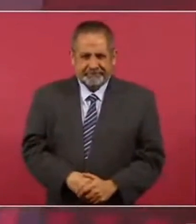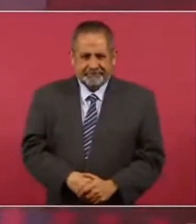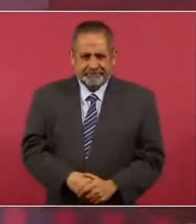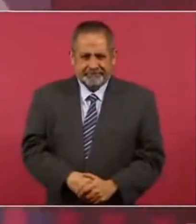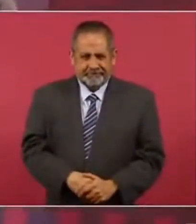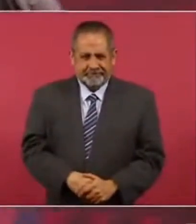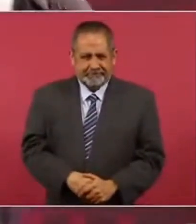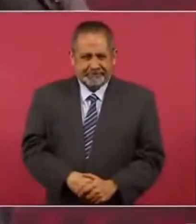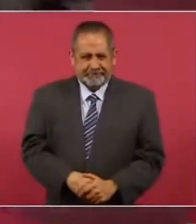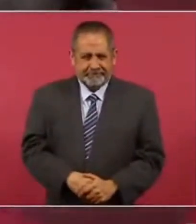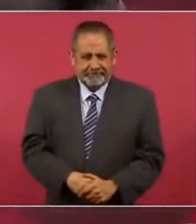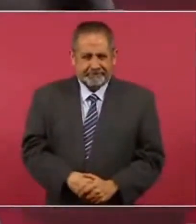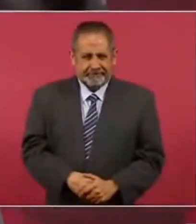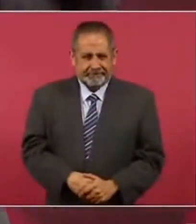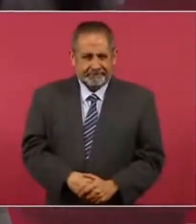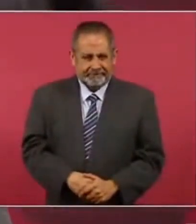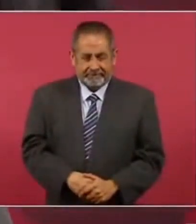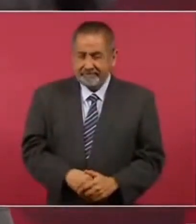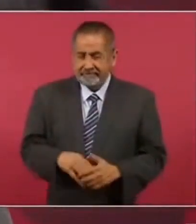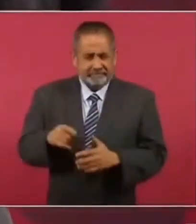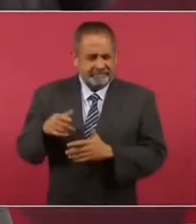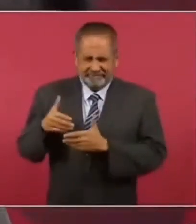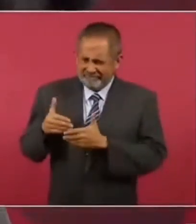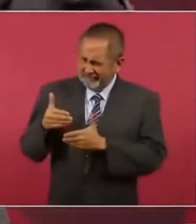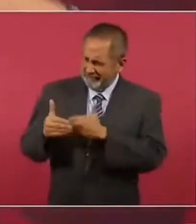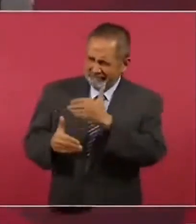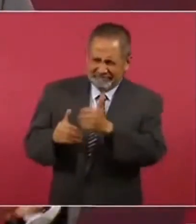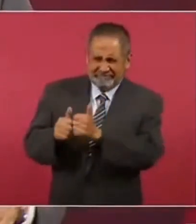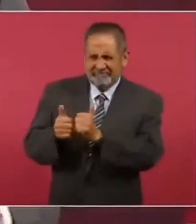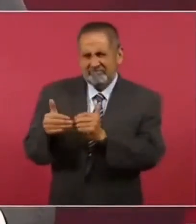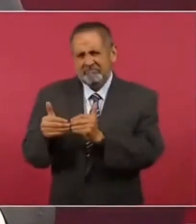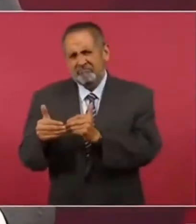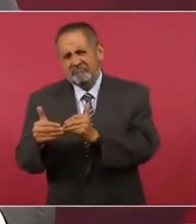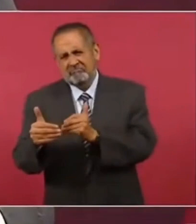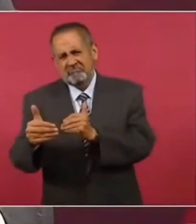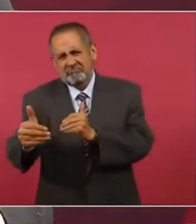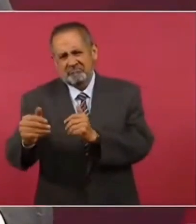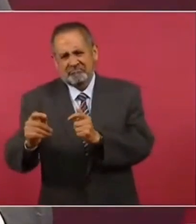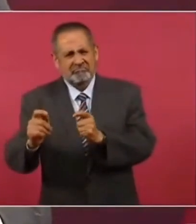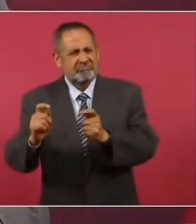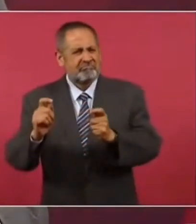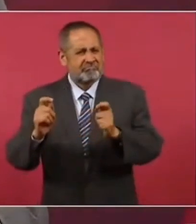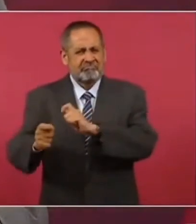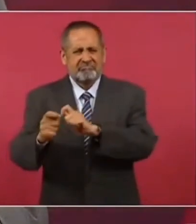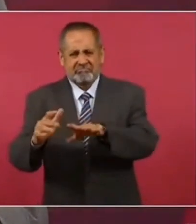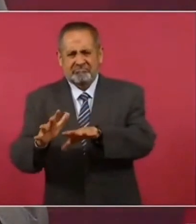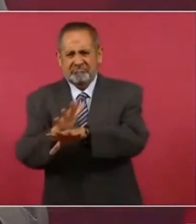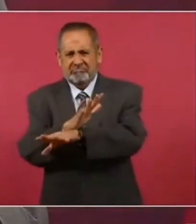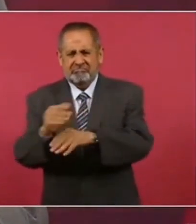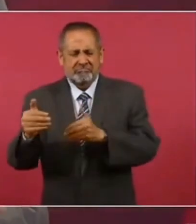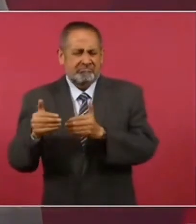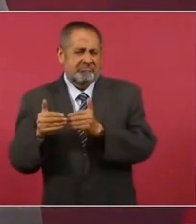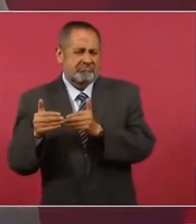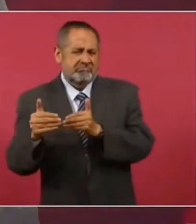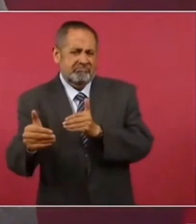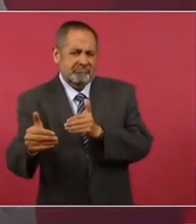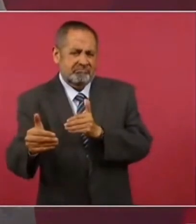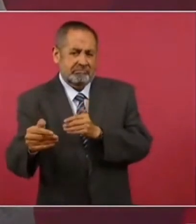les vamos a dejar bastante avanzado el proceso de transformación